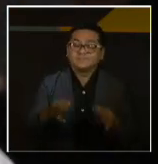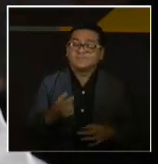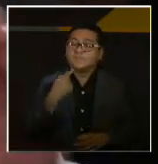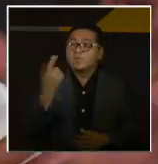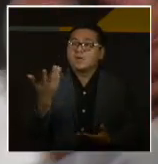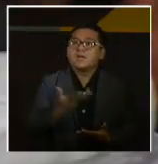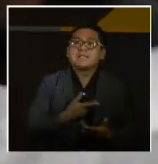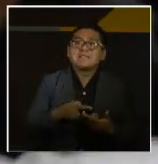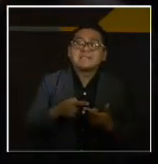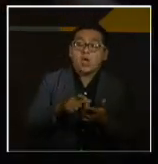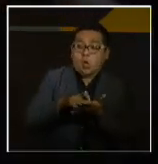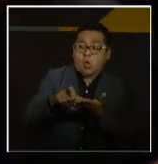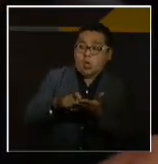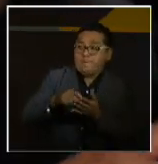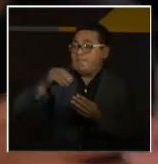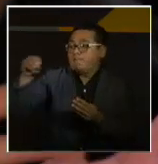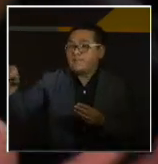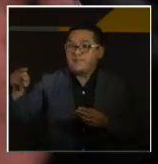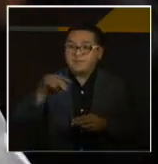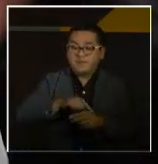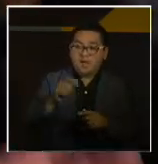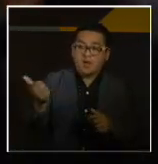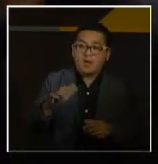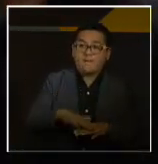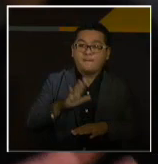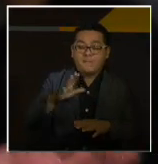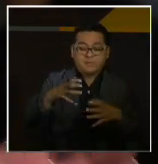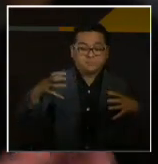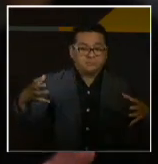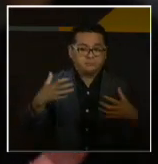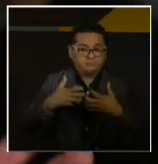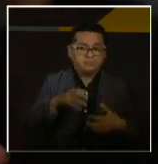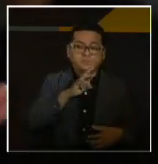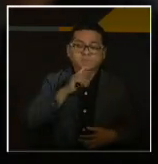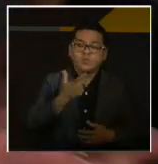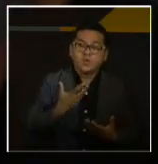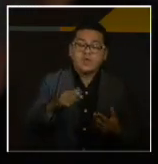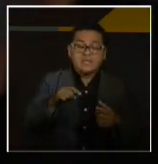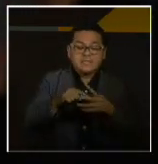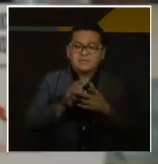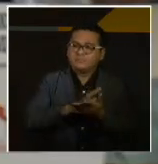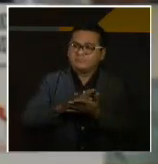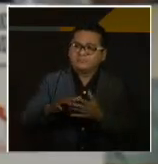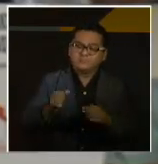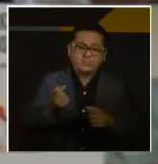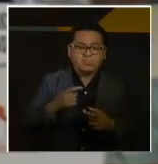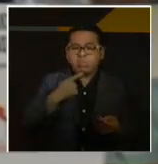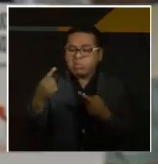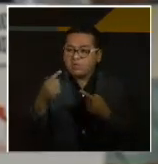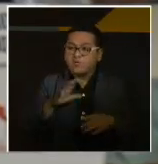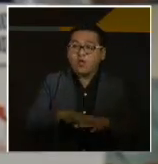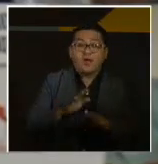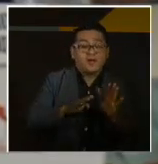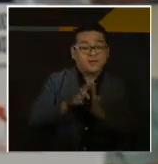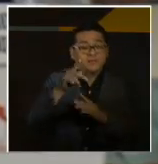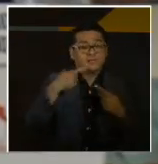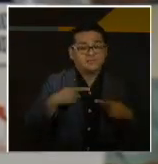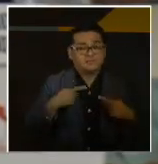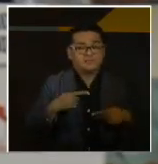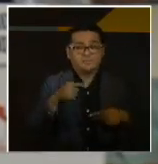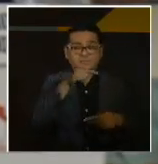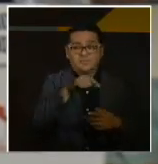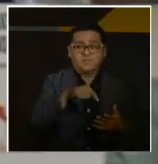conseguimos quien le compre los productos en un consumidor macro y eso ha hecho que eliminen los intermediarios, crezcan las